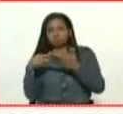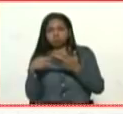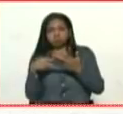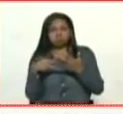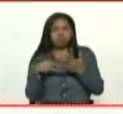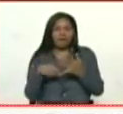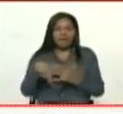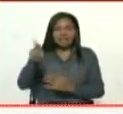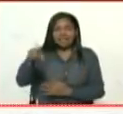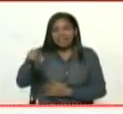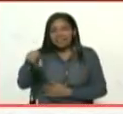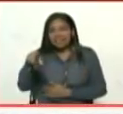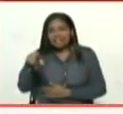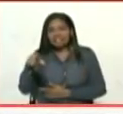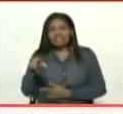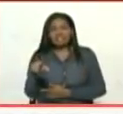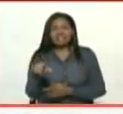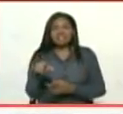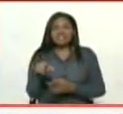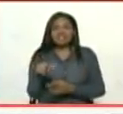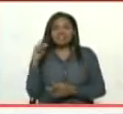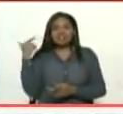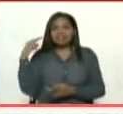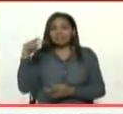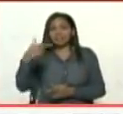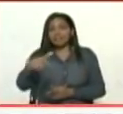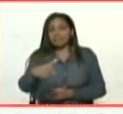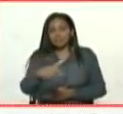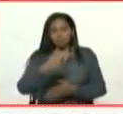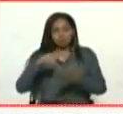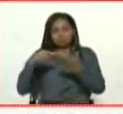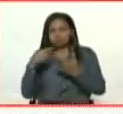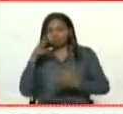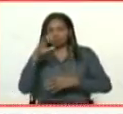taxi, de los sistemas de metro, el pago de todo.